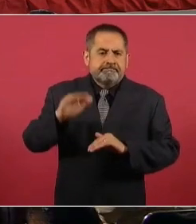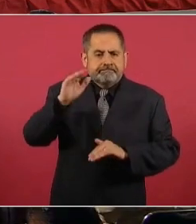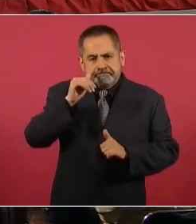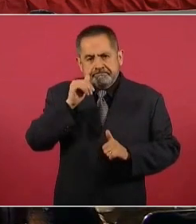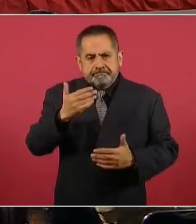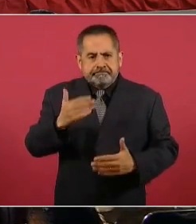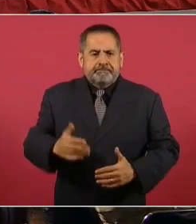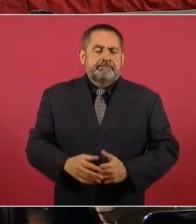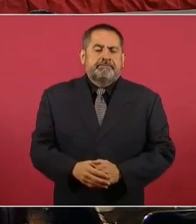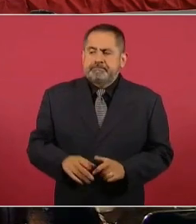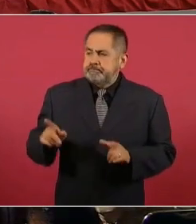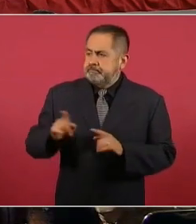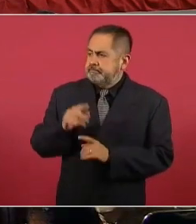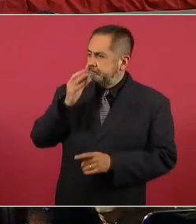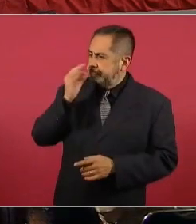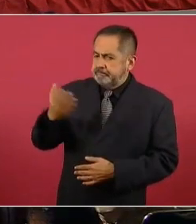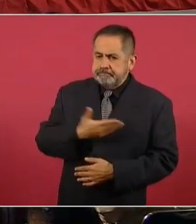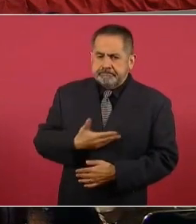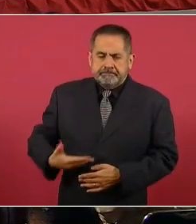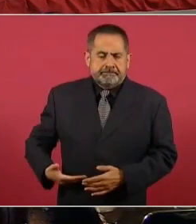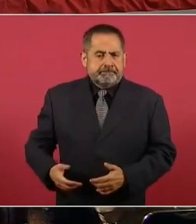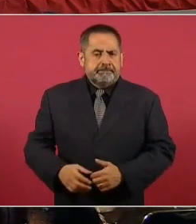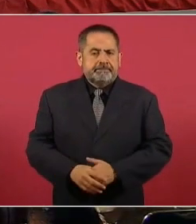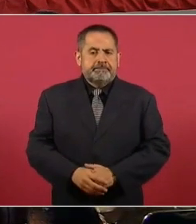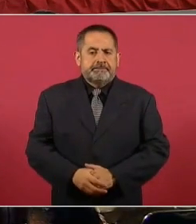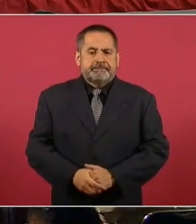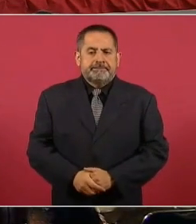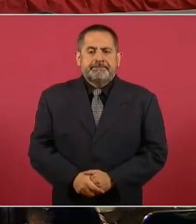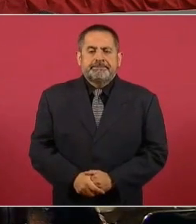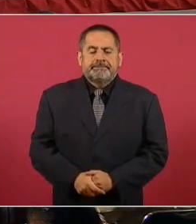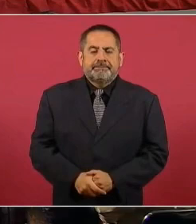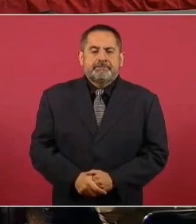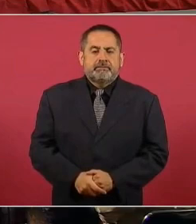será todo por encuentro presente muchas gracias